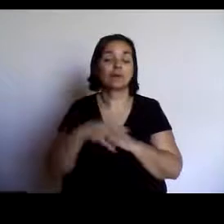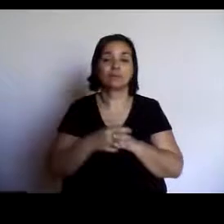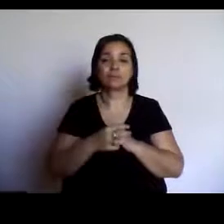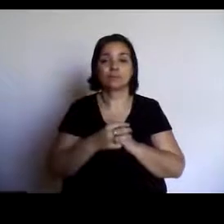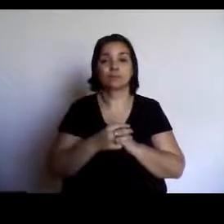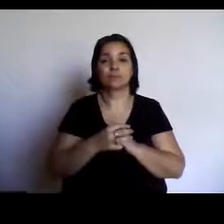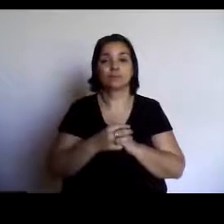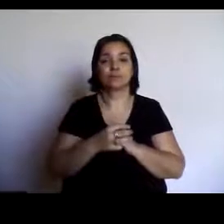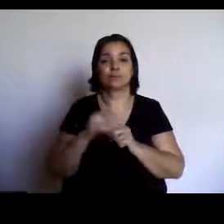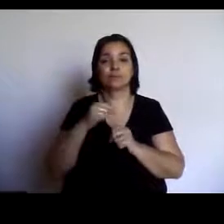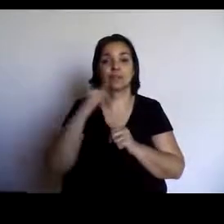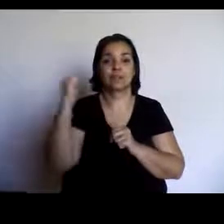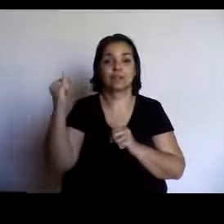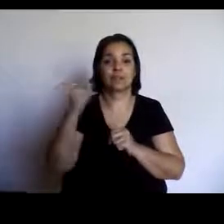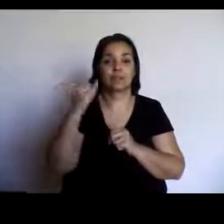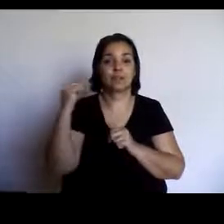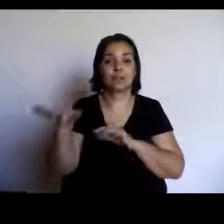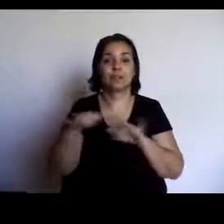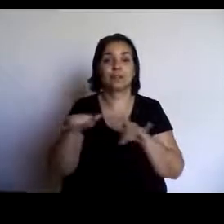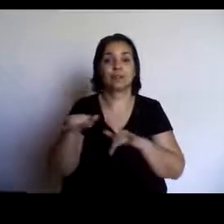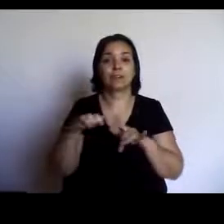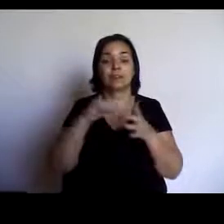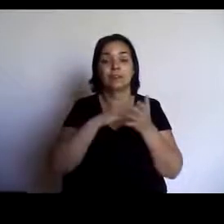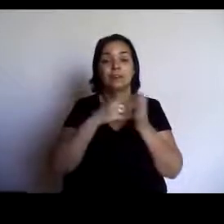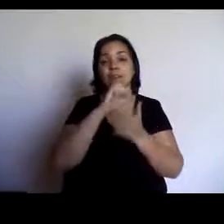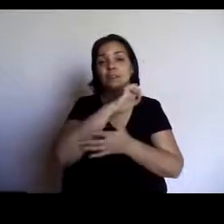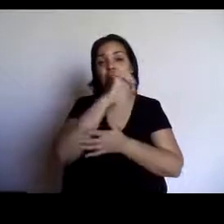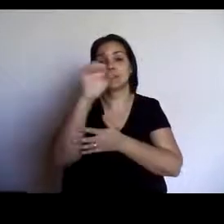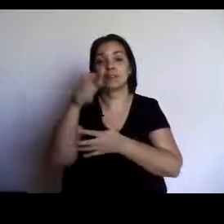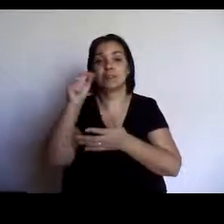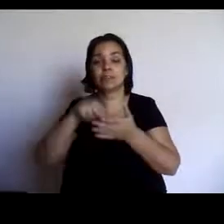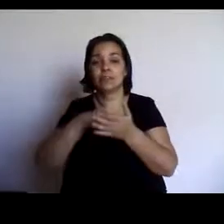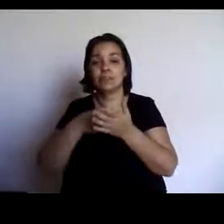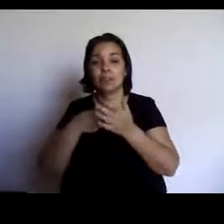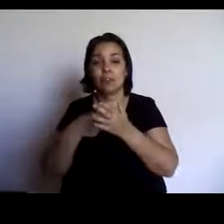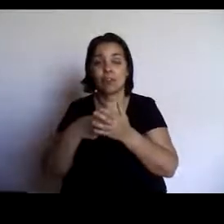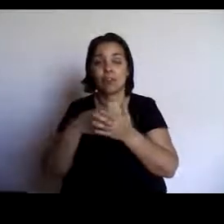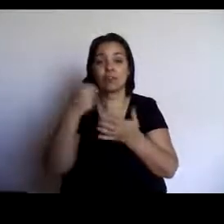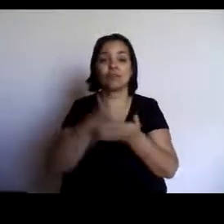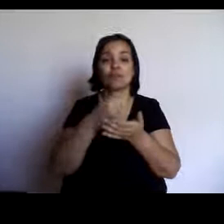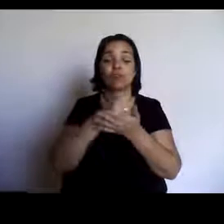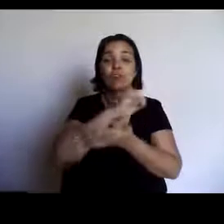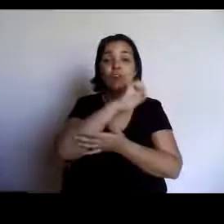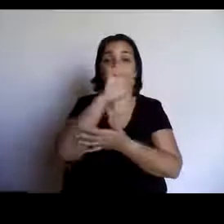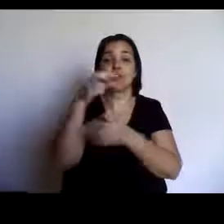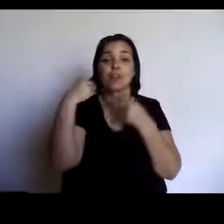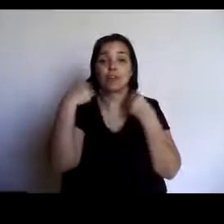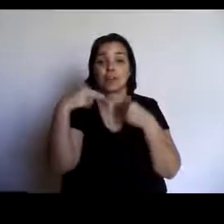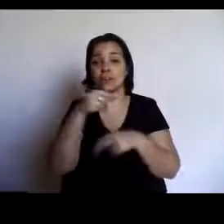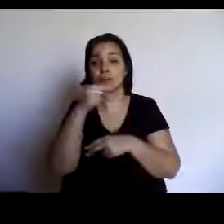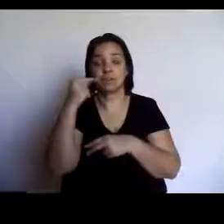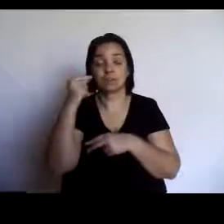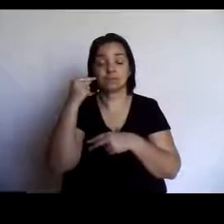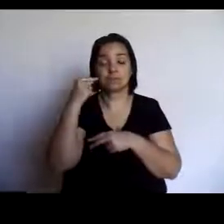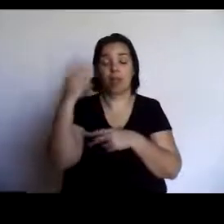jefa de servicio de la Oficina de Proyectos Europeos del Área de Contratación y Fondos Europeos de la Diputación de Badajoz desde 2015, licenciada